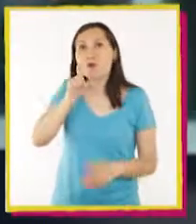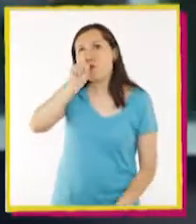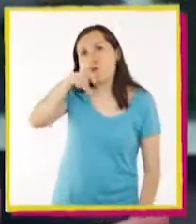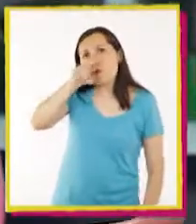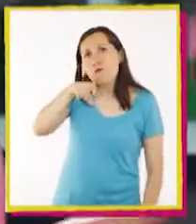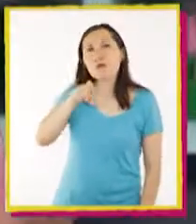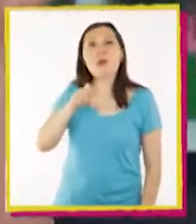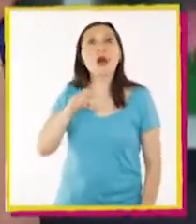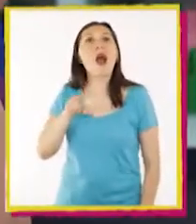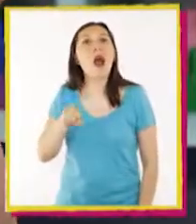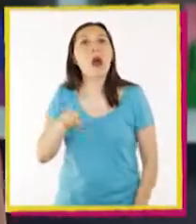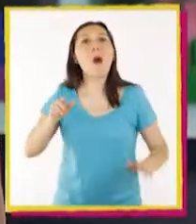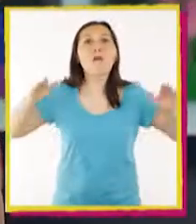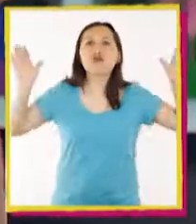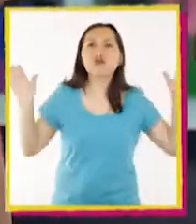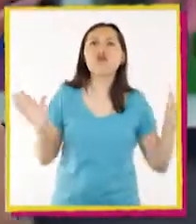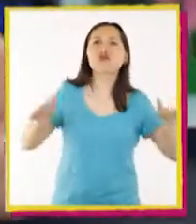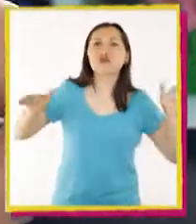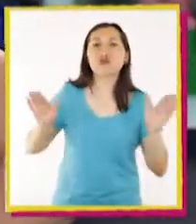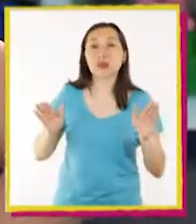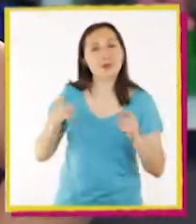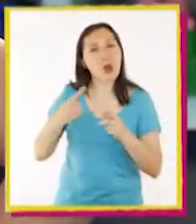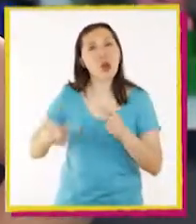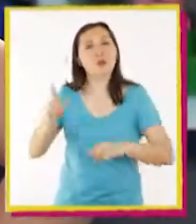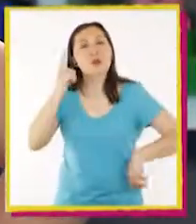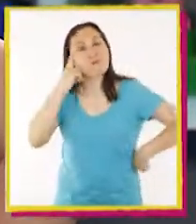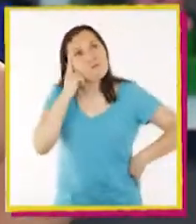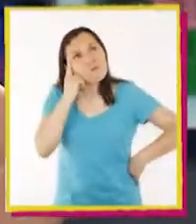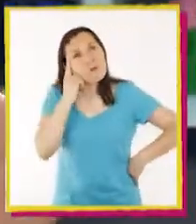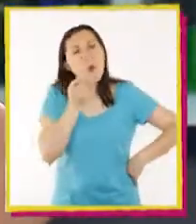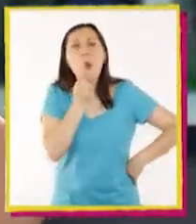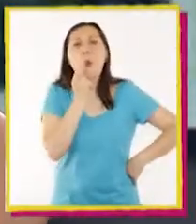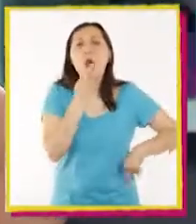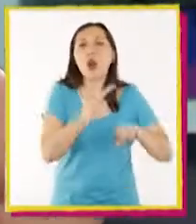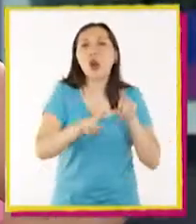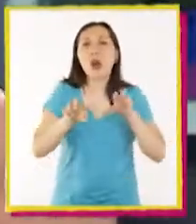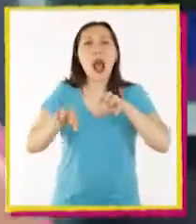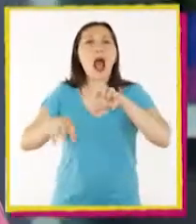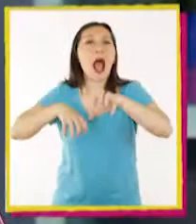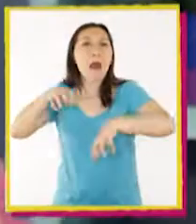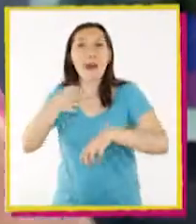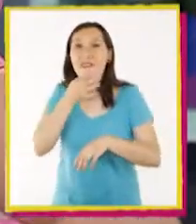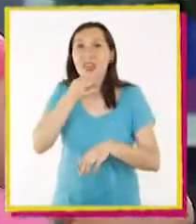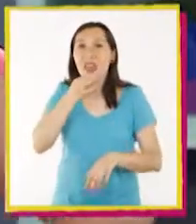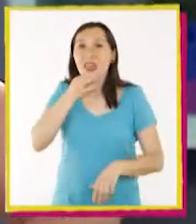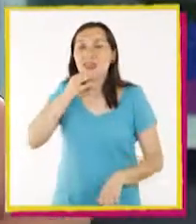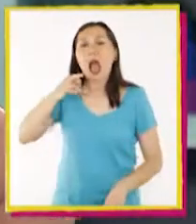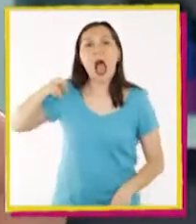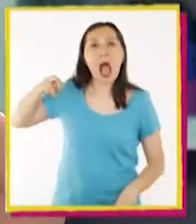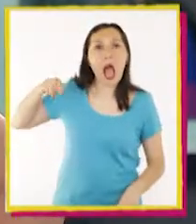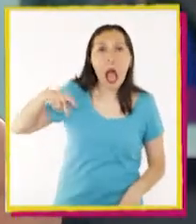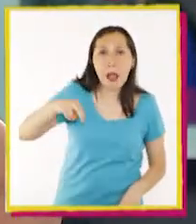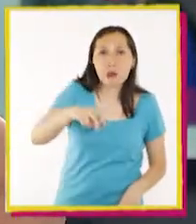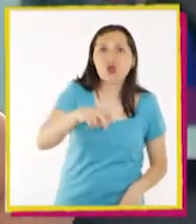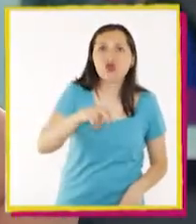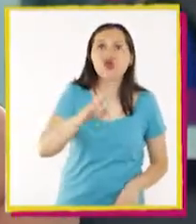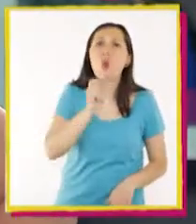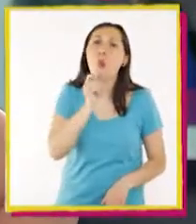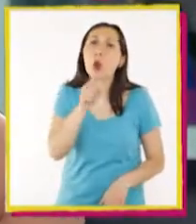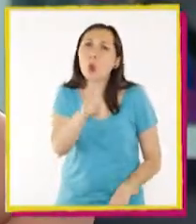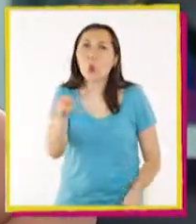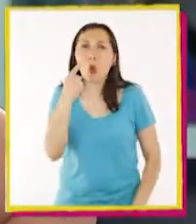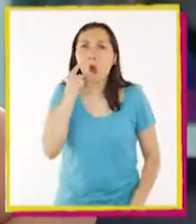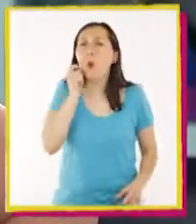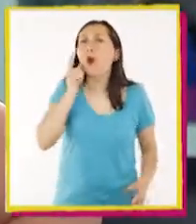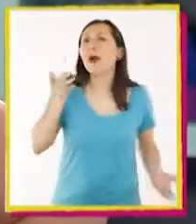el loro es un animal que vuela, ¿verdad? Sí. Sigamos. ¿Qué otros animales verdes caminan y